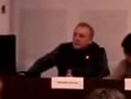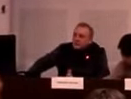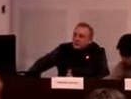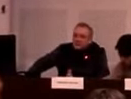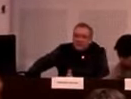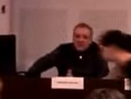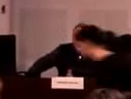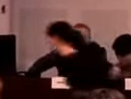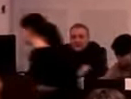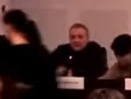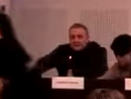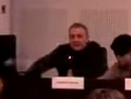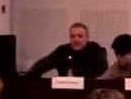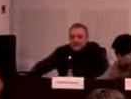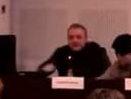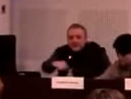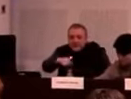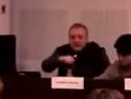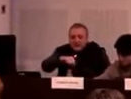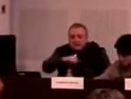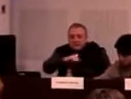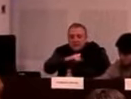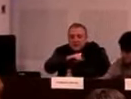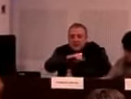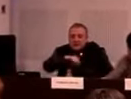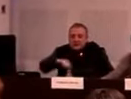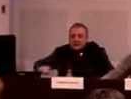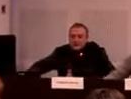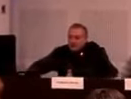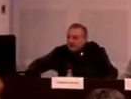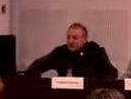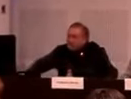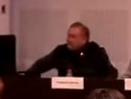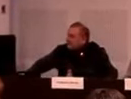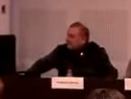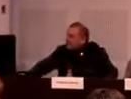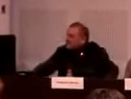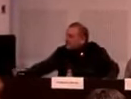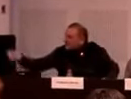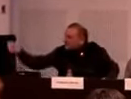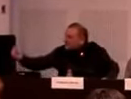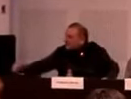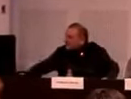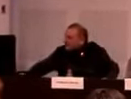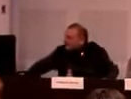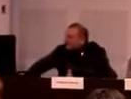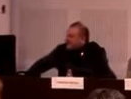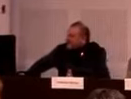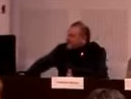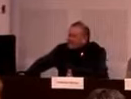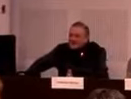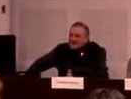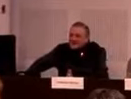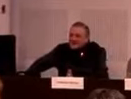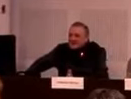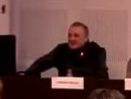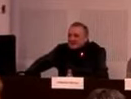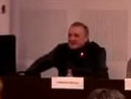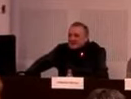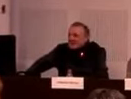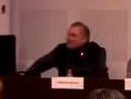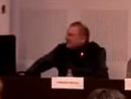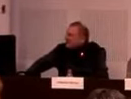yo soy Paco Molina, tengo una tetraplegia y bueno, pues cuando he visto que el amigo, que